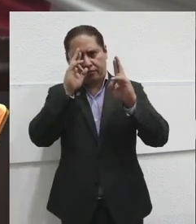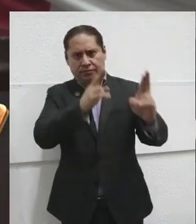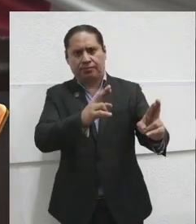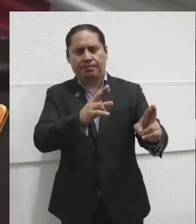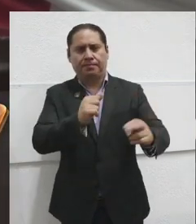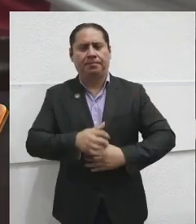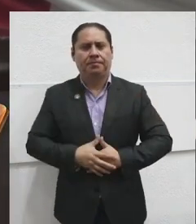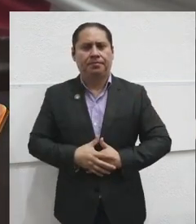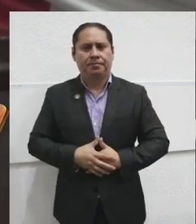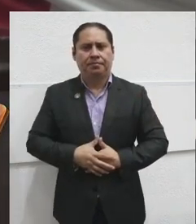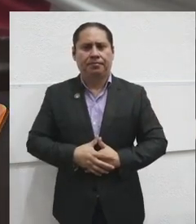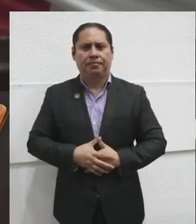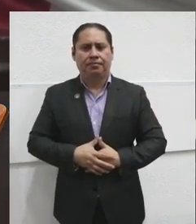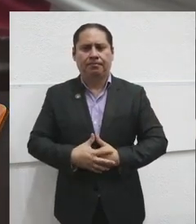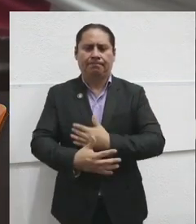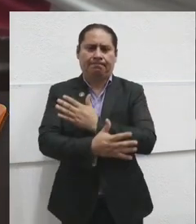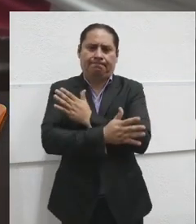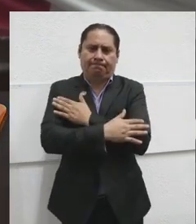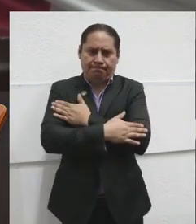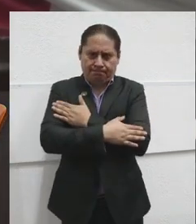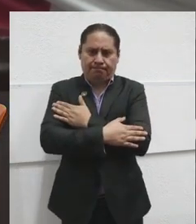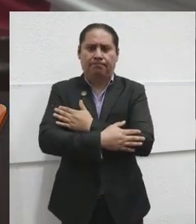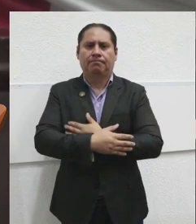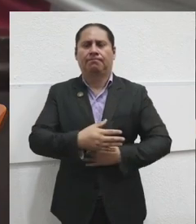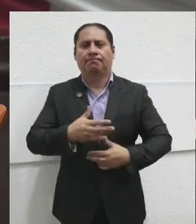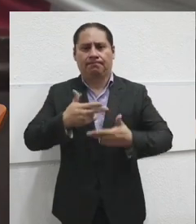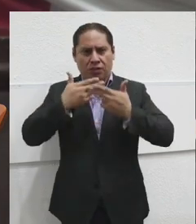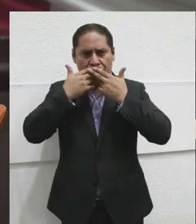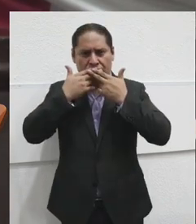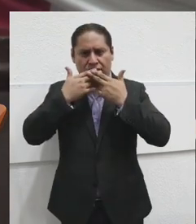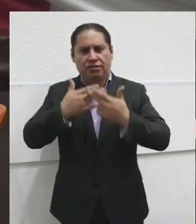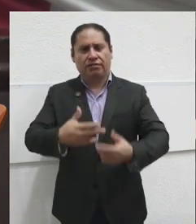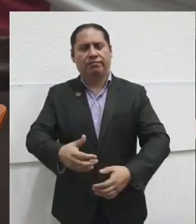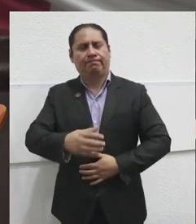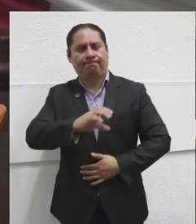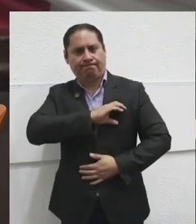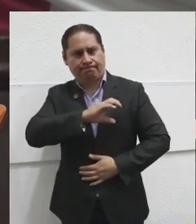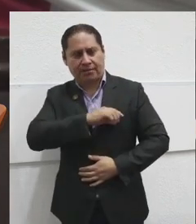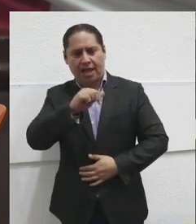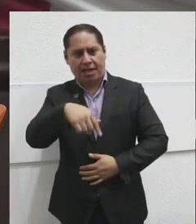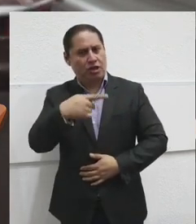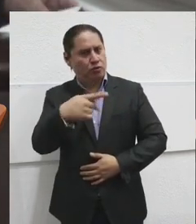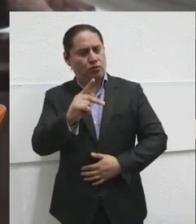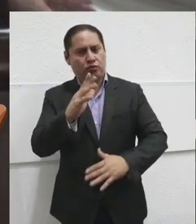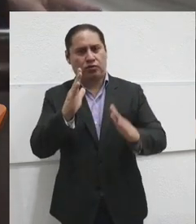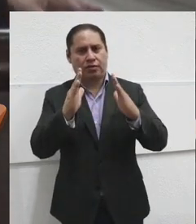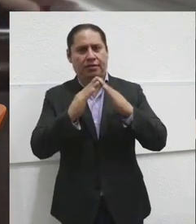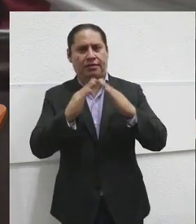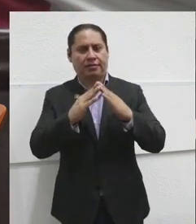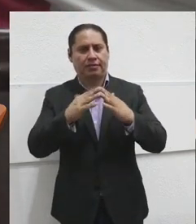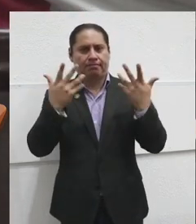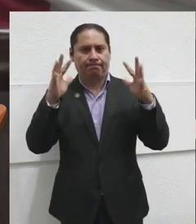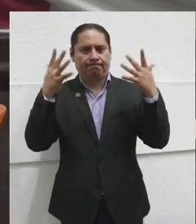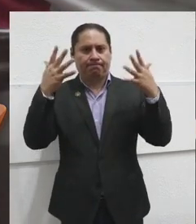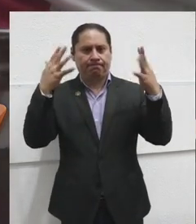respetuosamente los abrazo con afecto, con cariño. Esta es su casa.